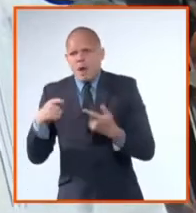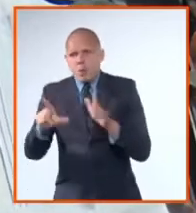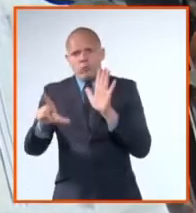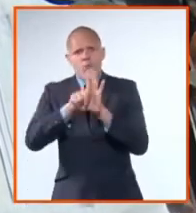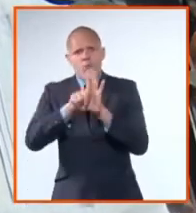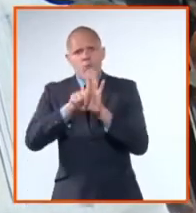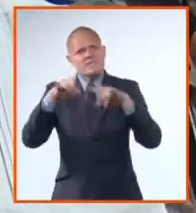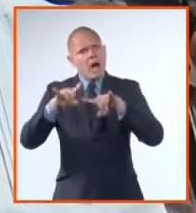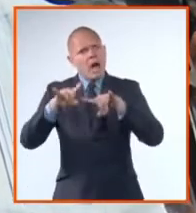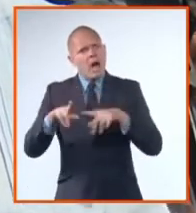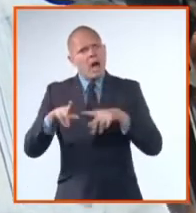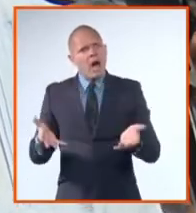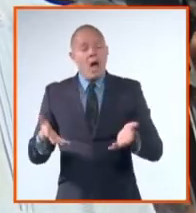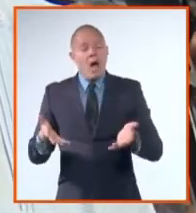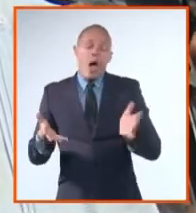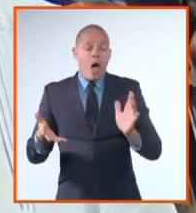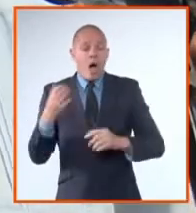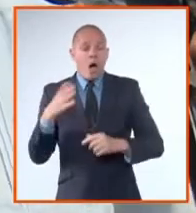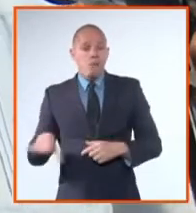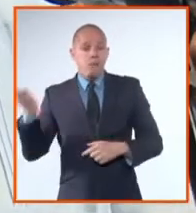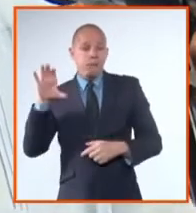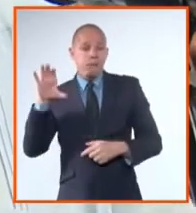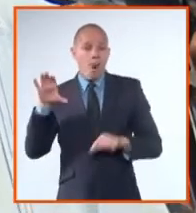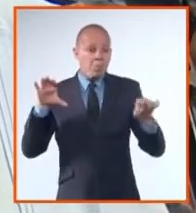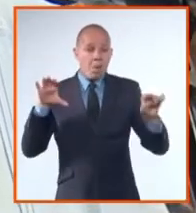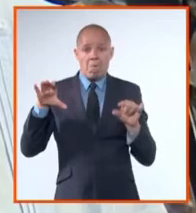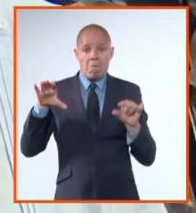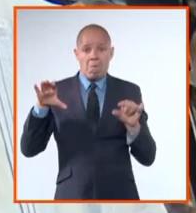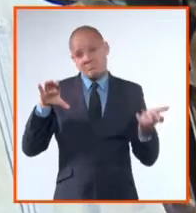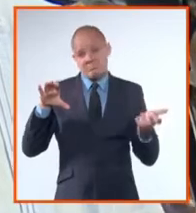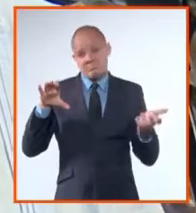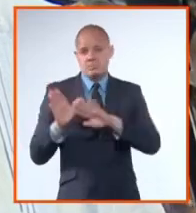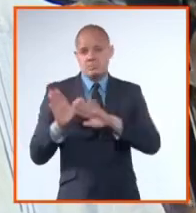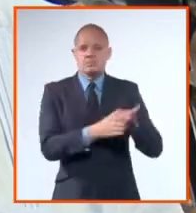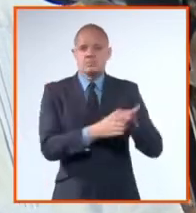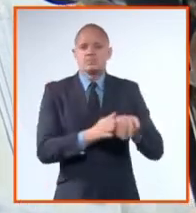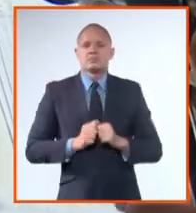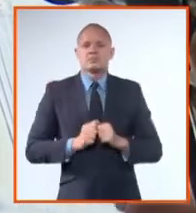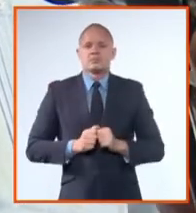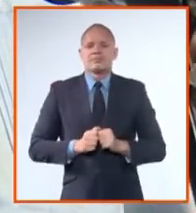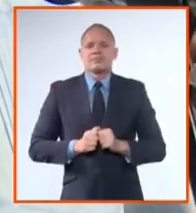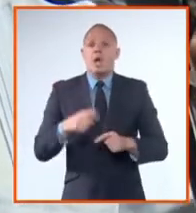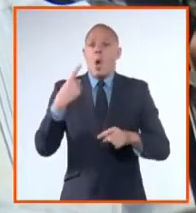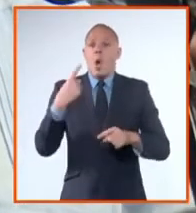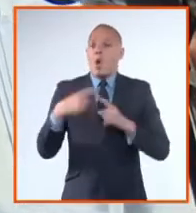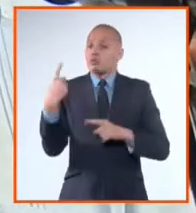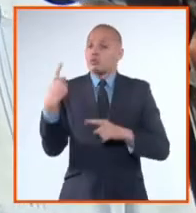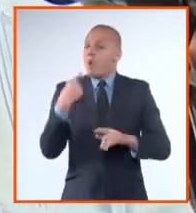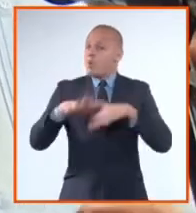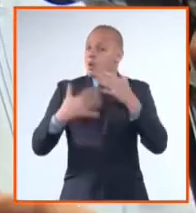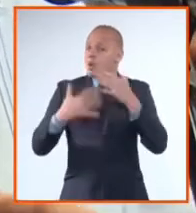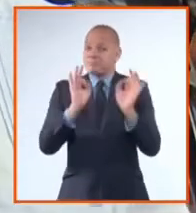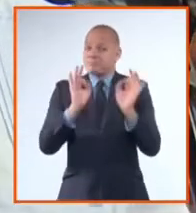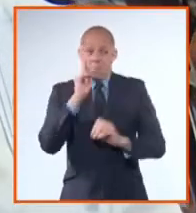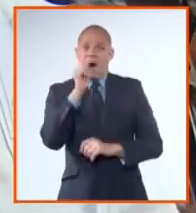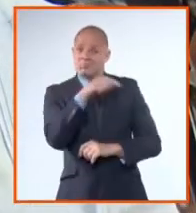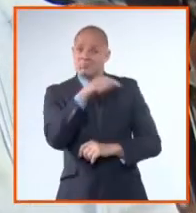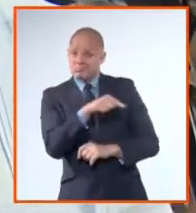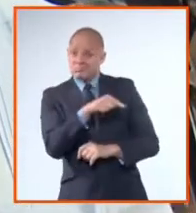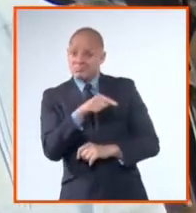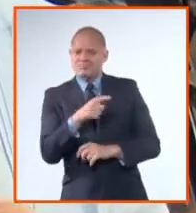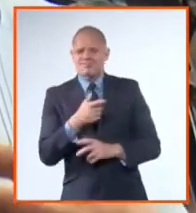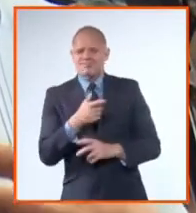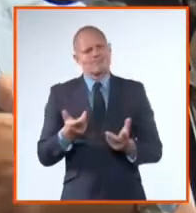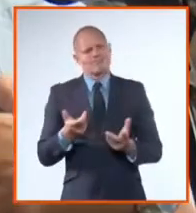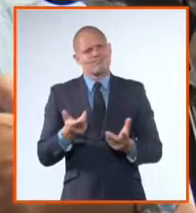recursos humanos que nosotros tenemos, que es una situación grave y que si nosotros tenemos que